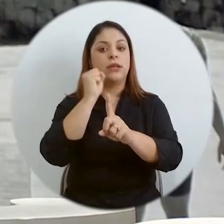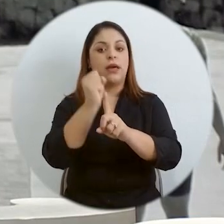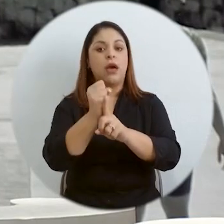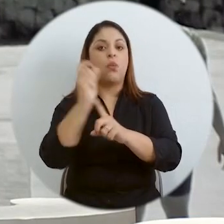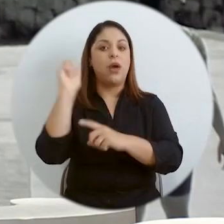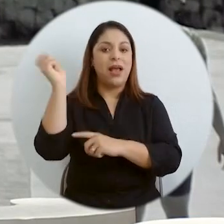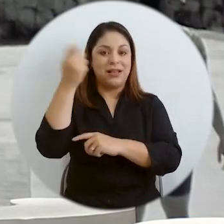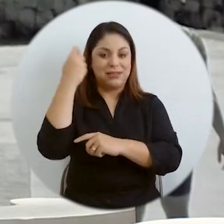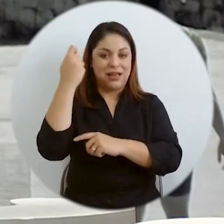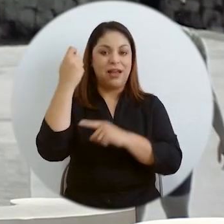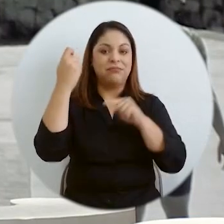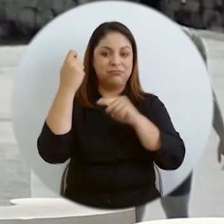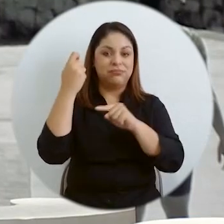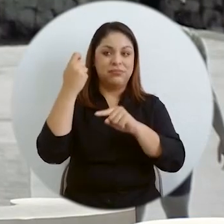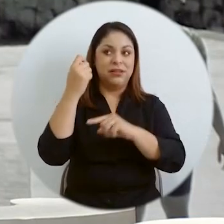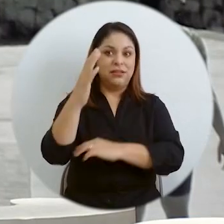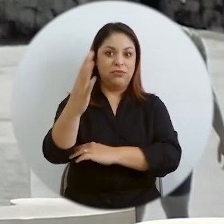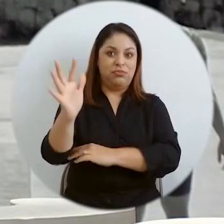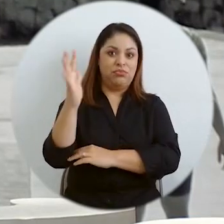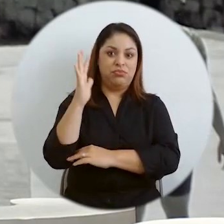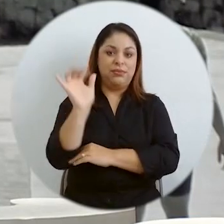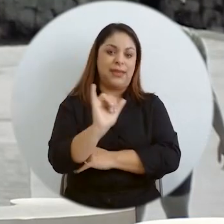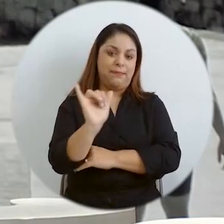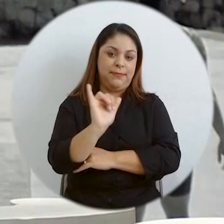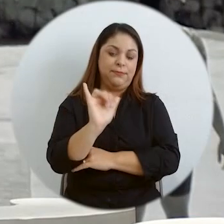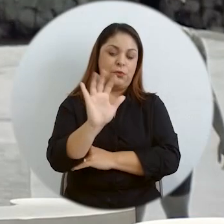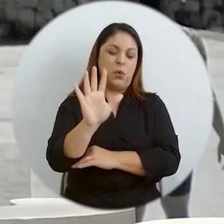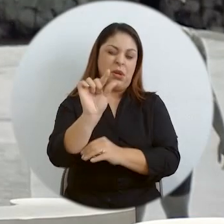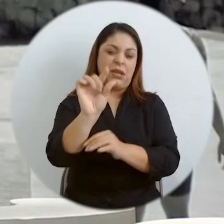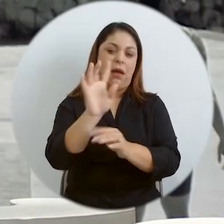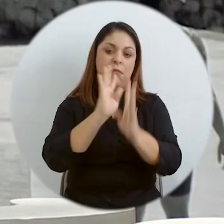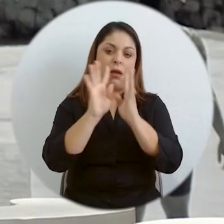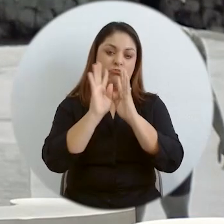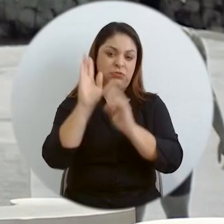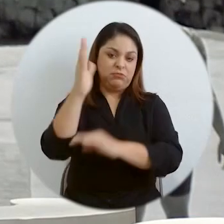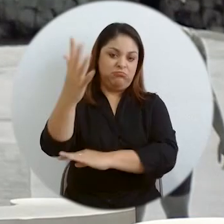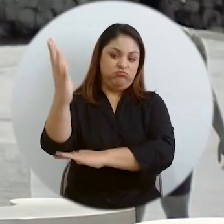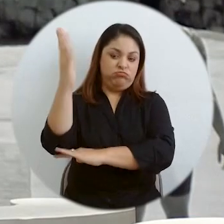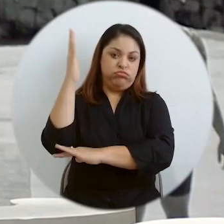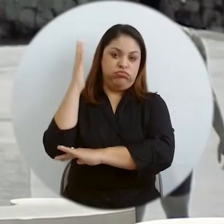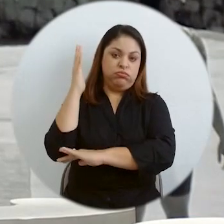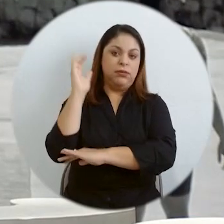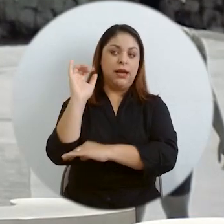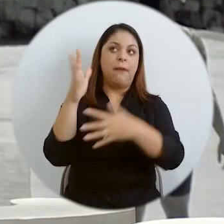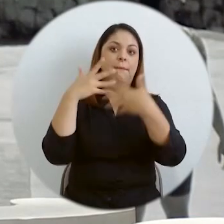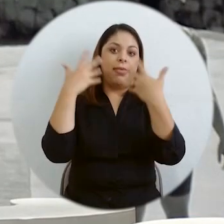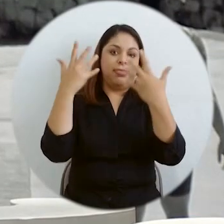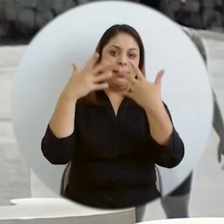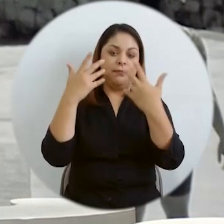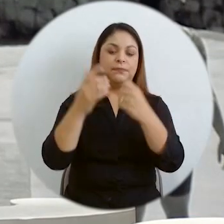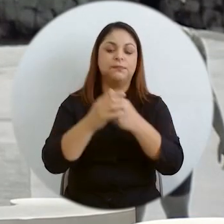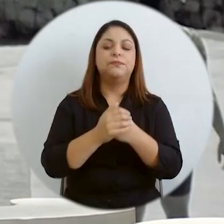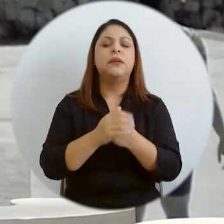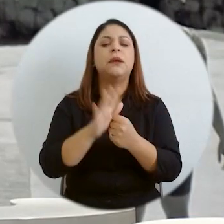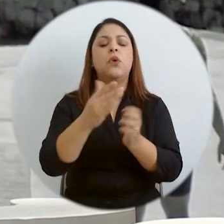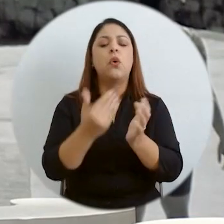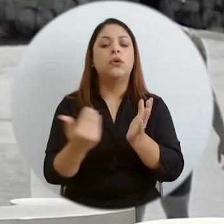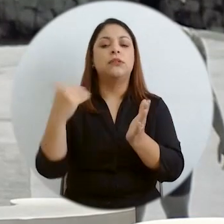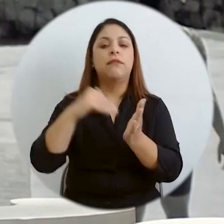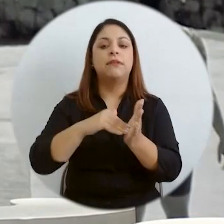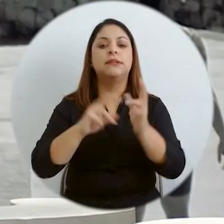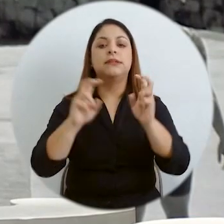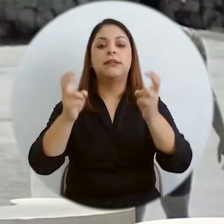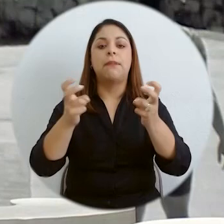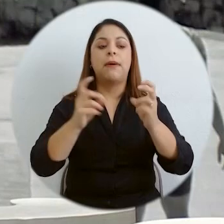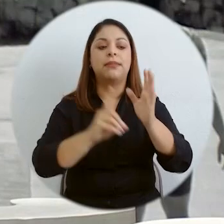sociedad guanacasteca como tal y por supuesto la parte ambiental que también la conversaremos más adelante, quería volver sobre lo del